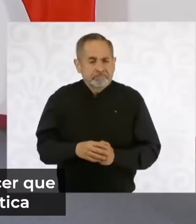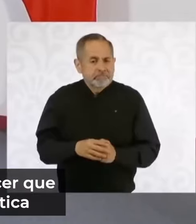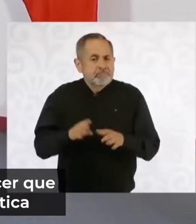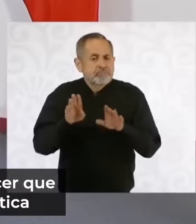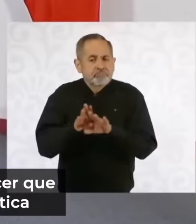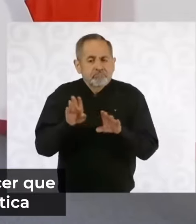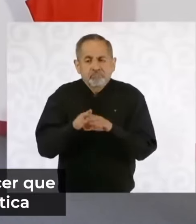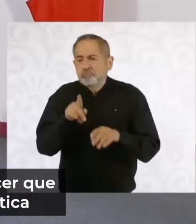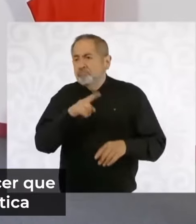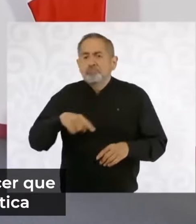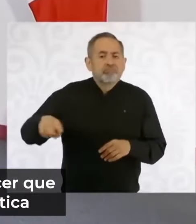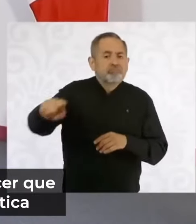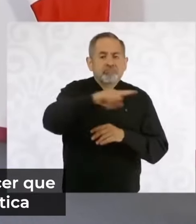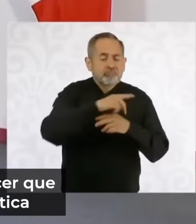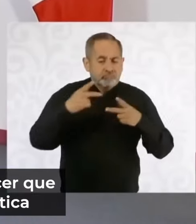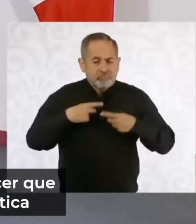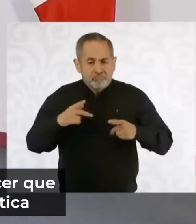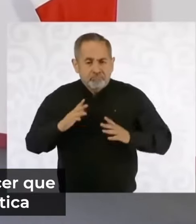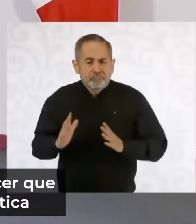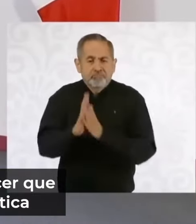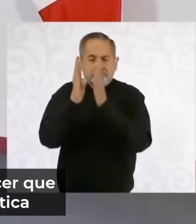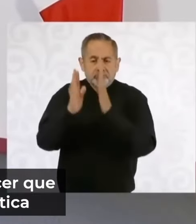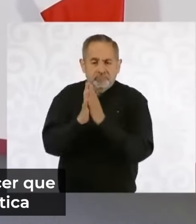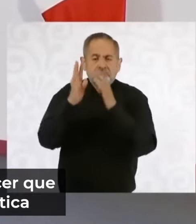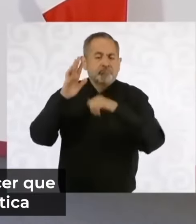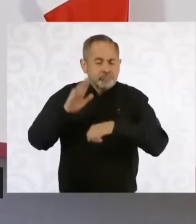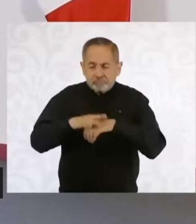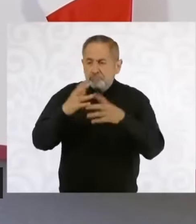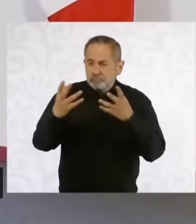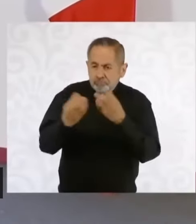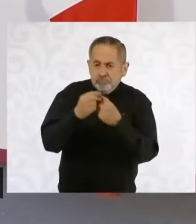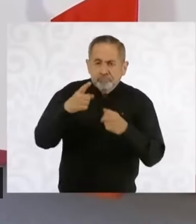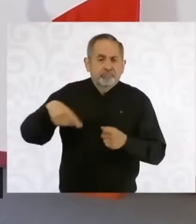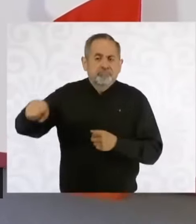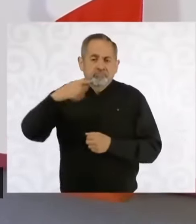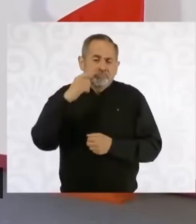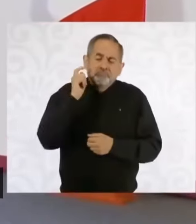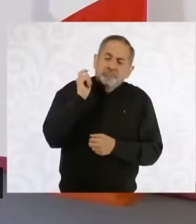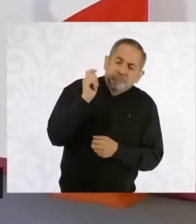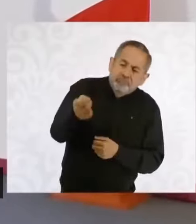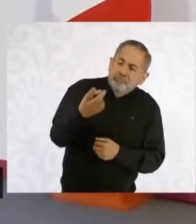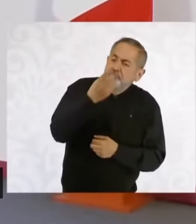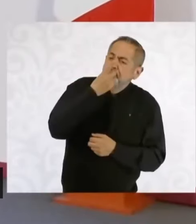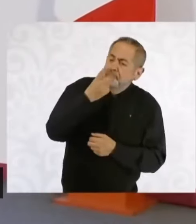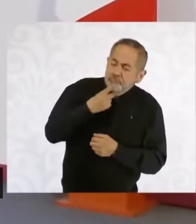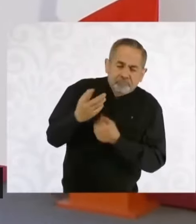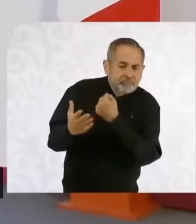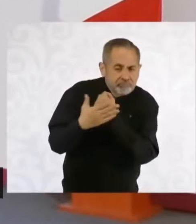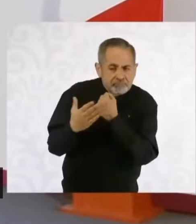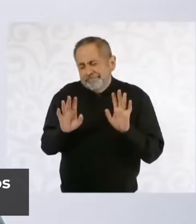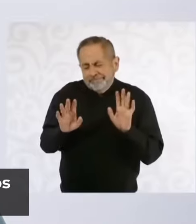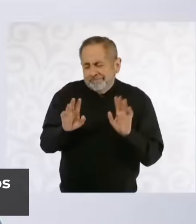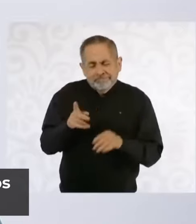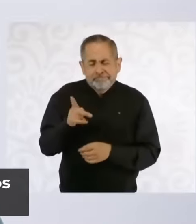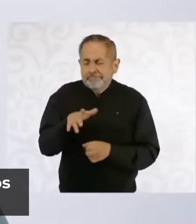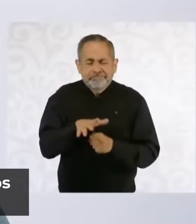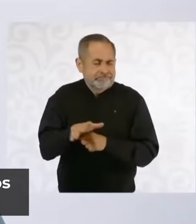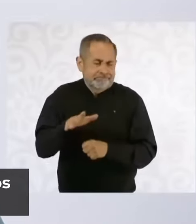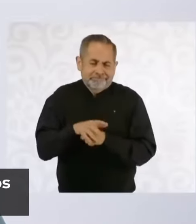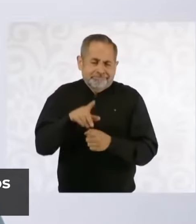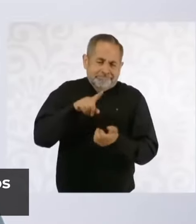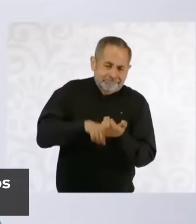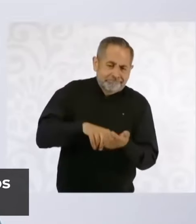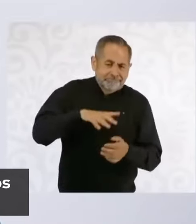cómo hacer que participe la ciudadanía para conocer la problemática desde el centro de salud, desde el hospital. El